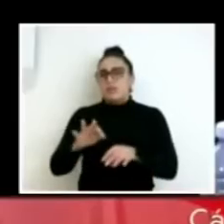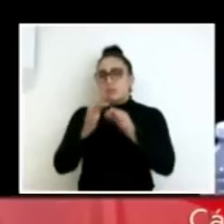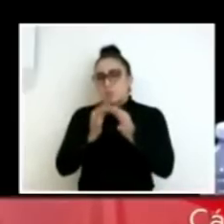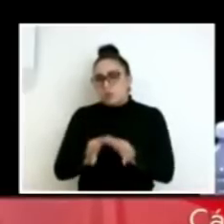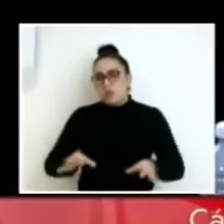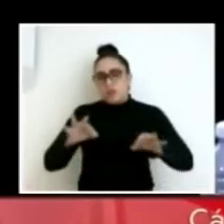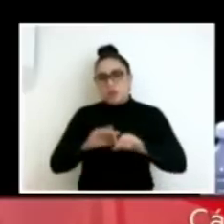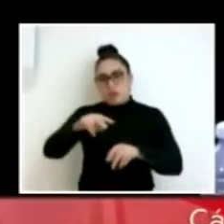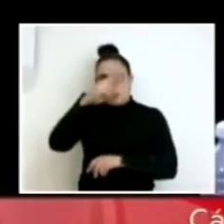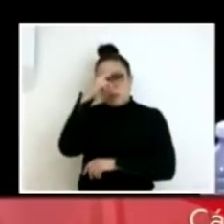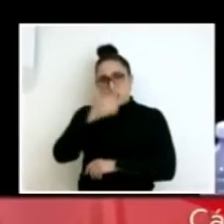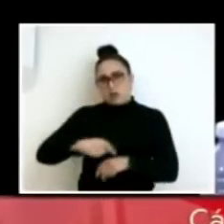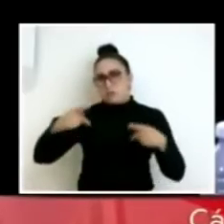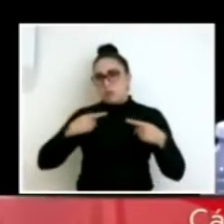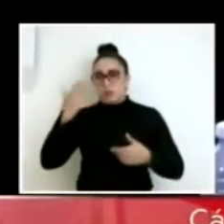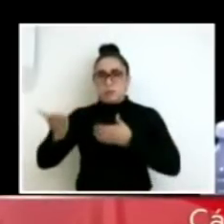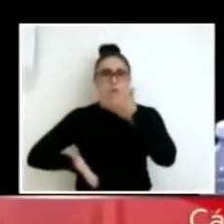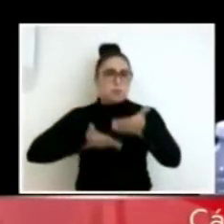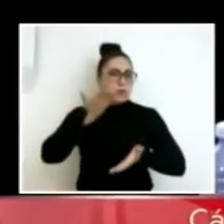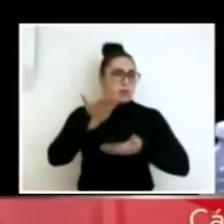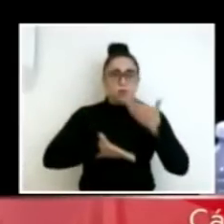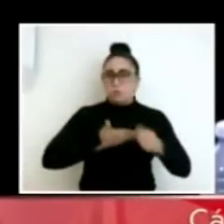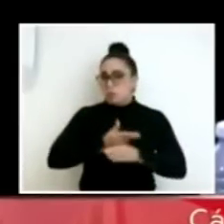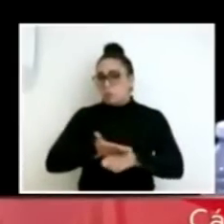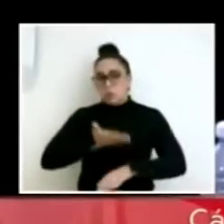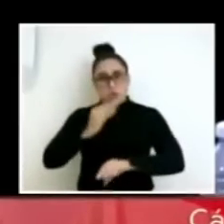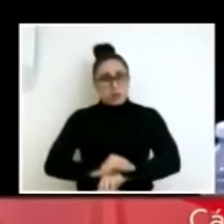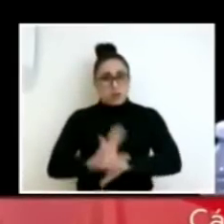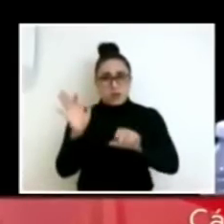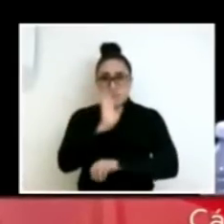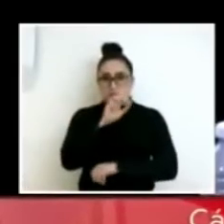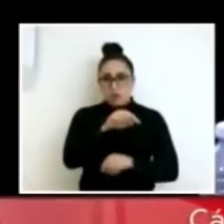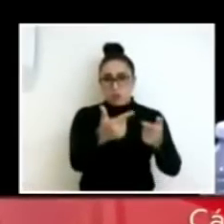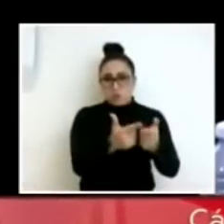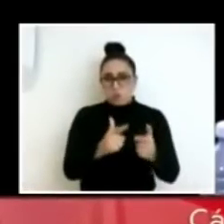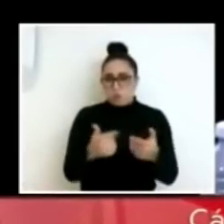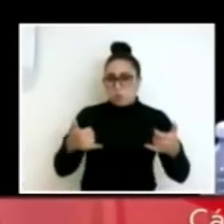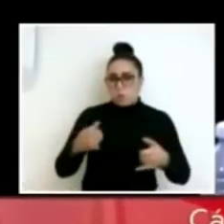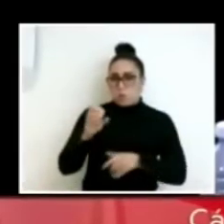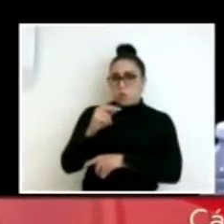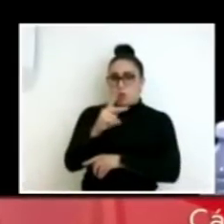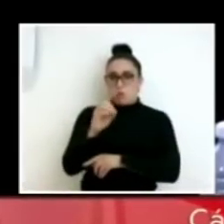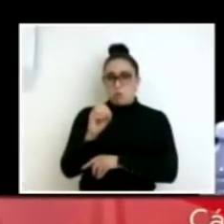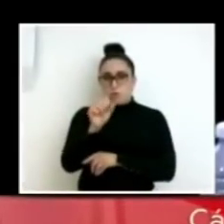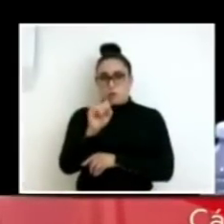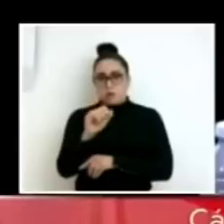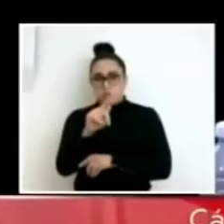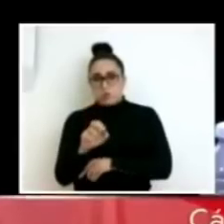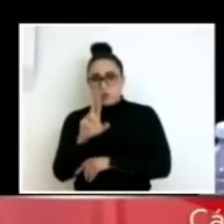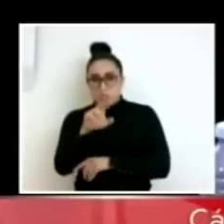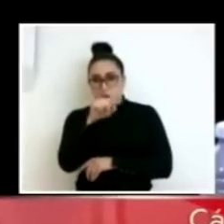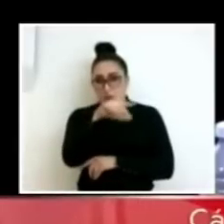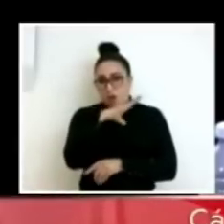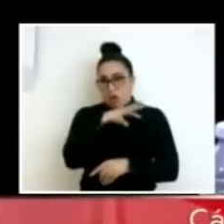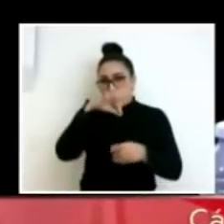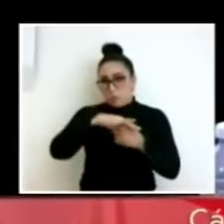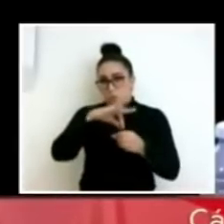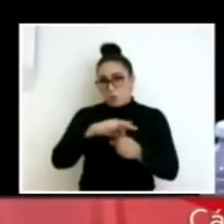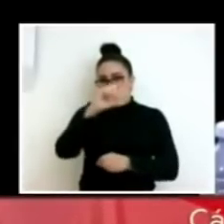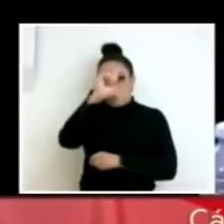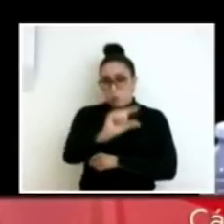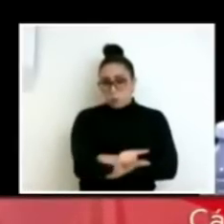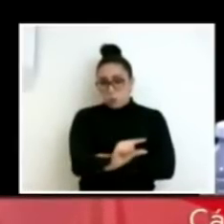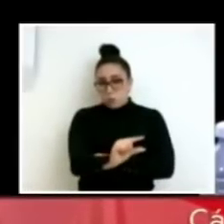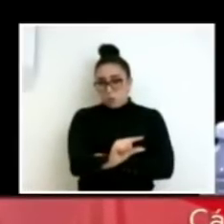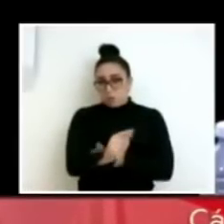del pueblo es muy claro y que si ustedes, la oposición, están donde están, en esa minoría tan reducida,